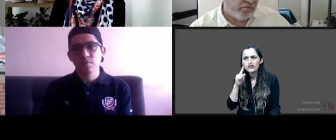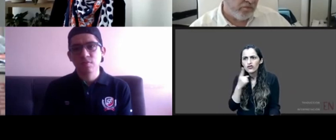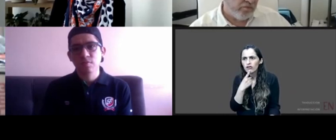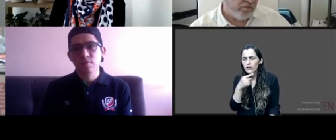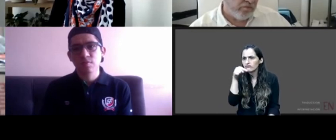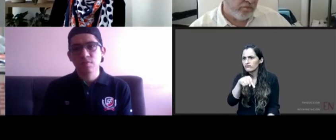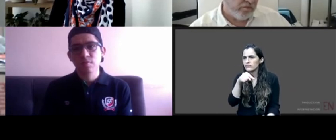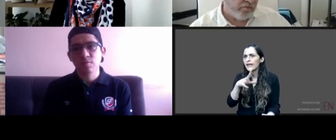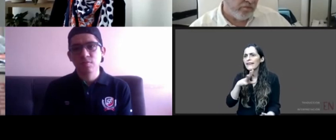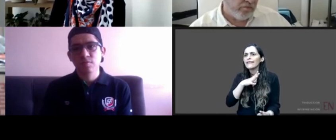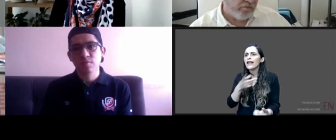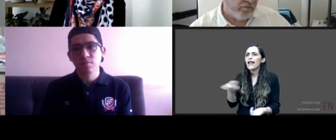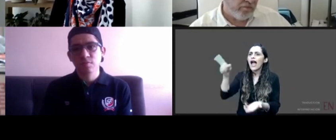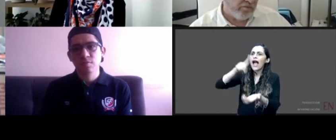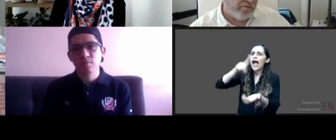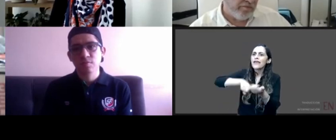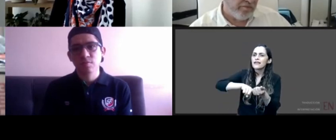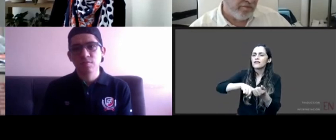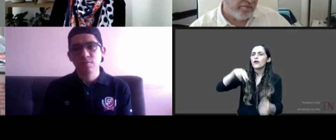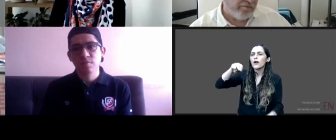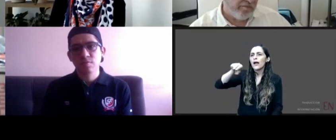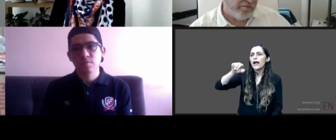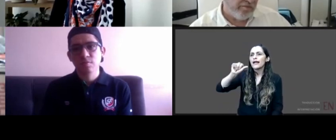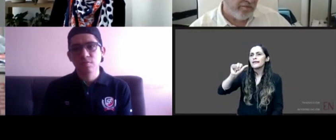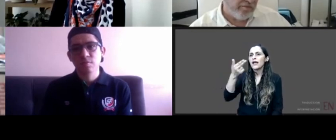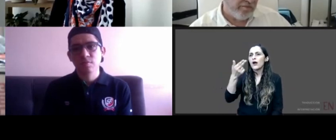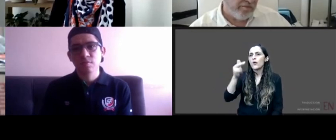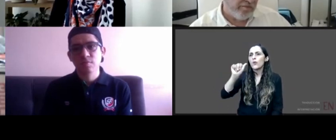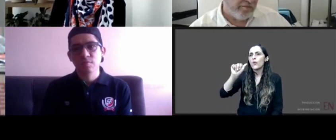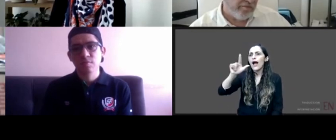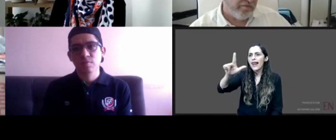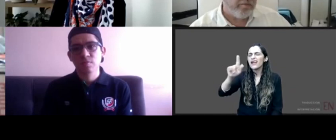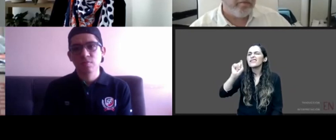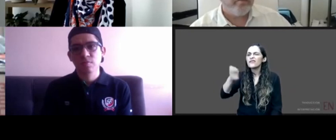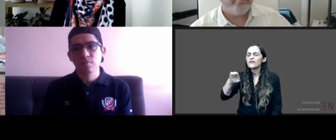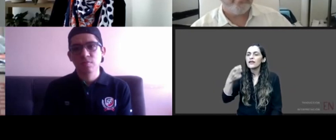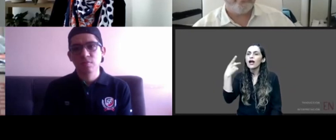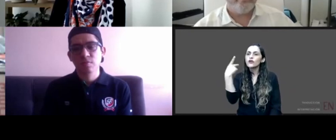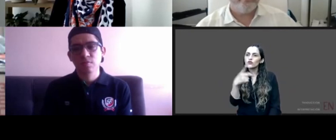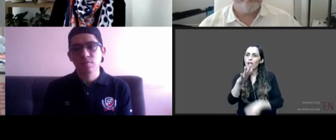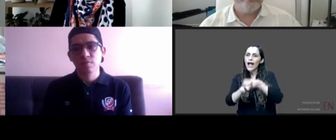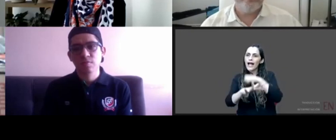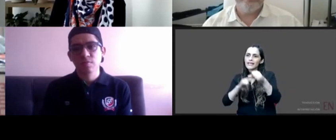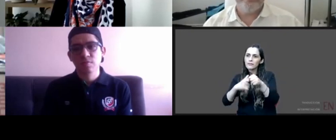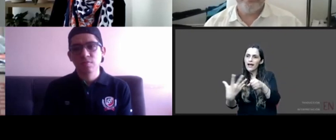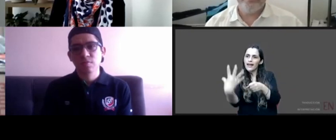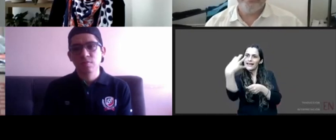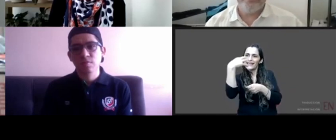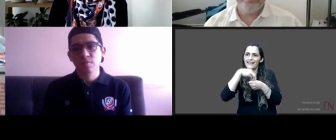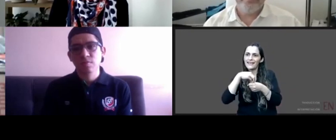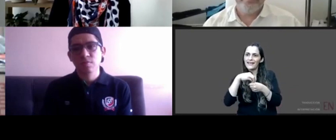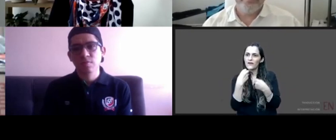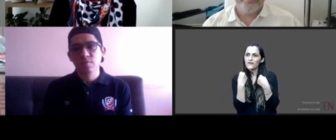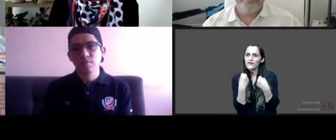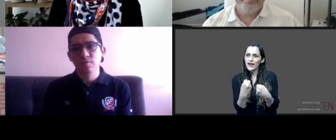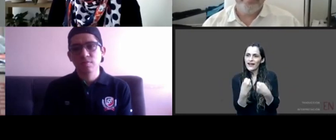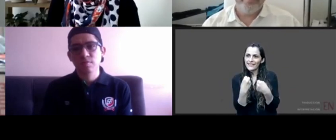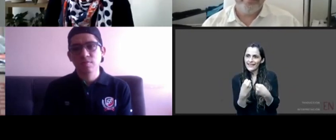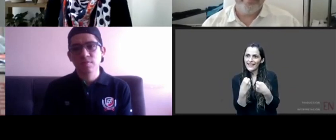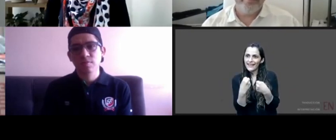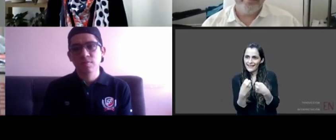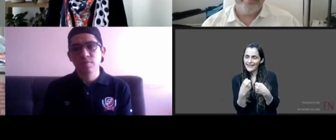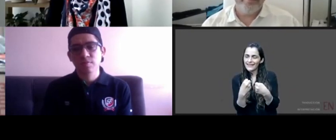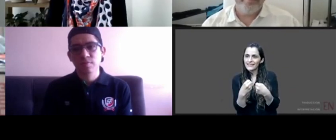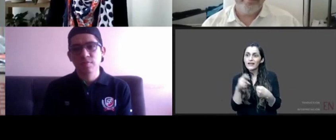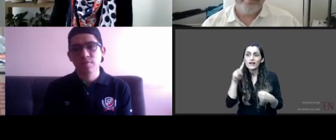quiere decir, o sea, su animal interior más fortalecido. Y entonces siempre se les incluye en